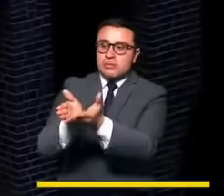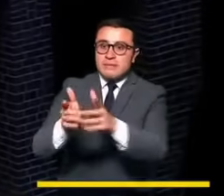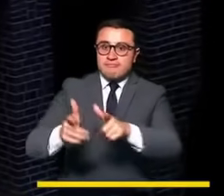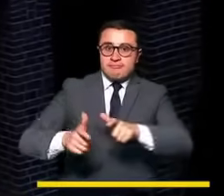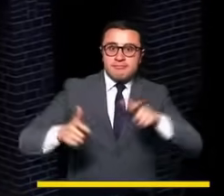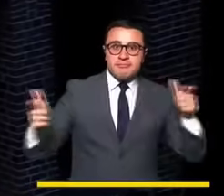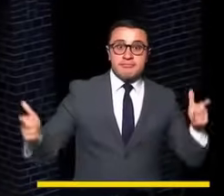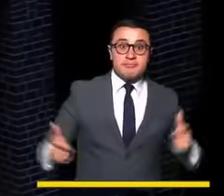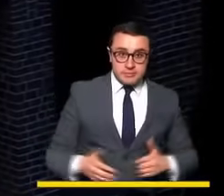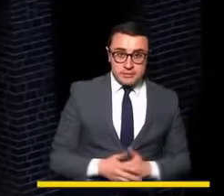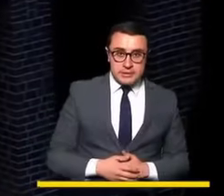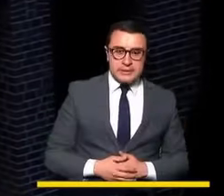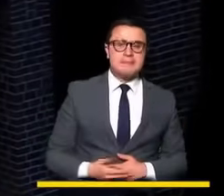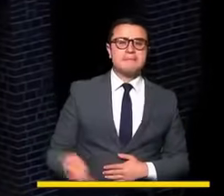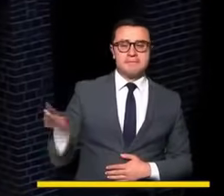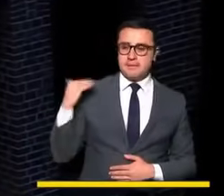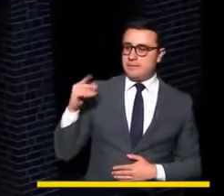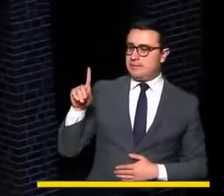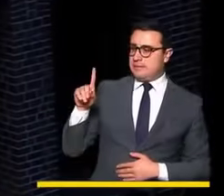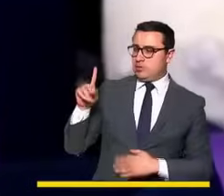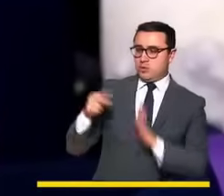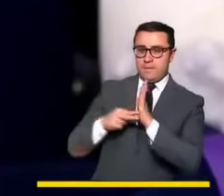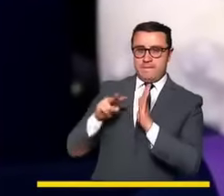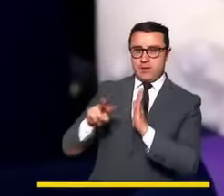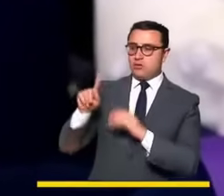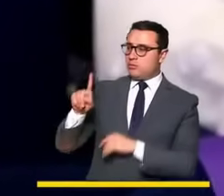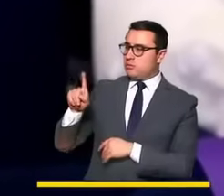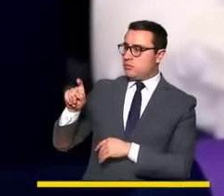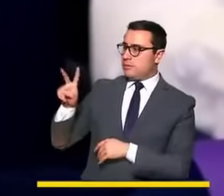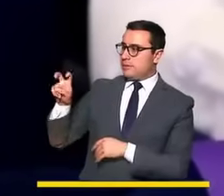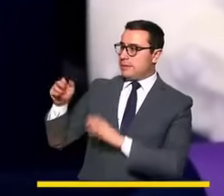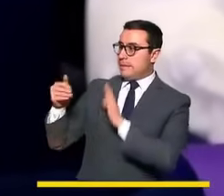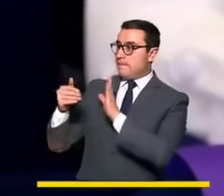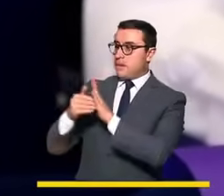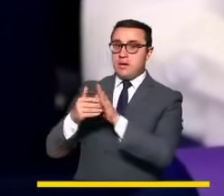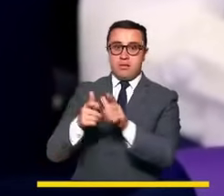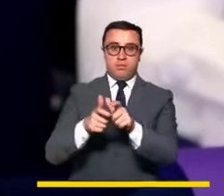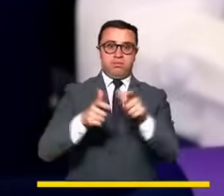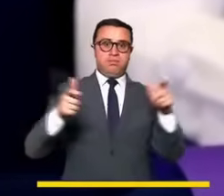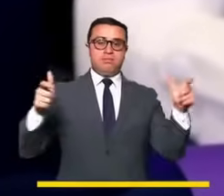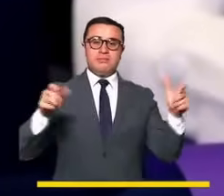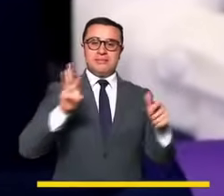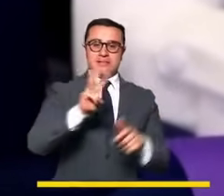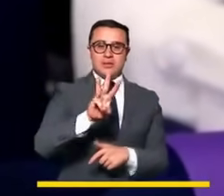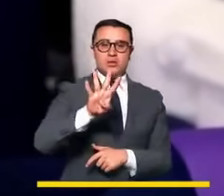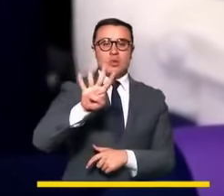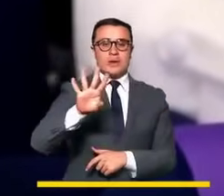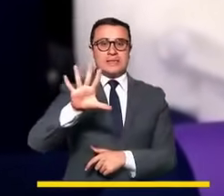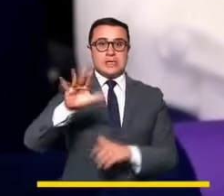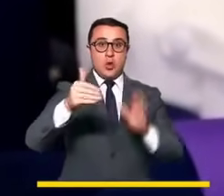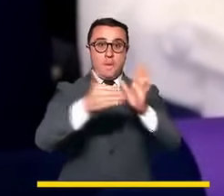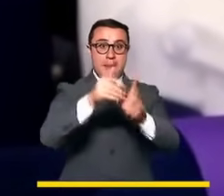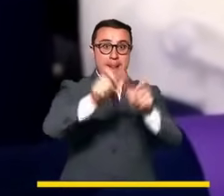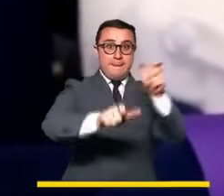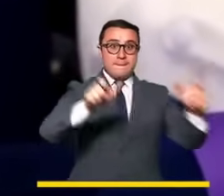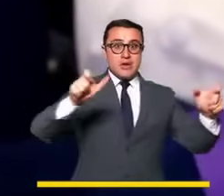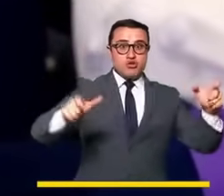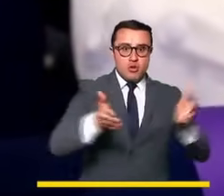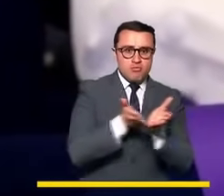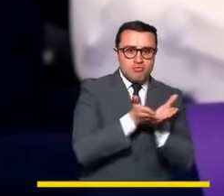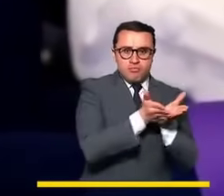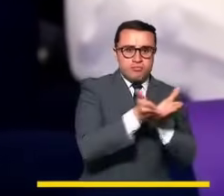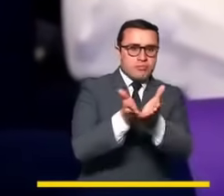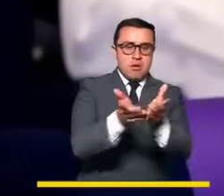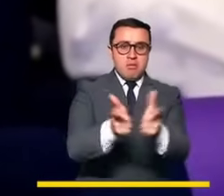Hemos pasado de 167 mil año 2022 a 345 mil cruceristas. Es un éxito que